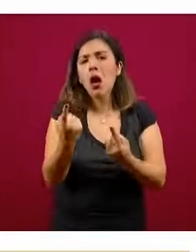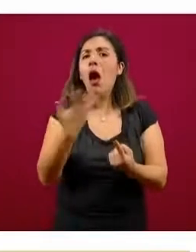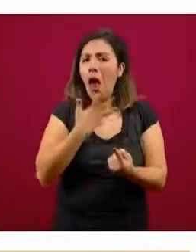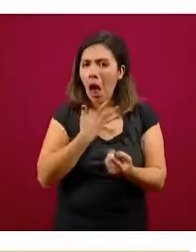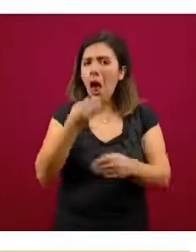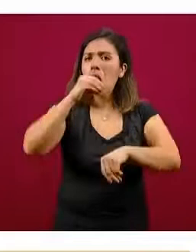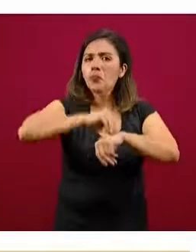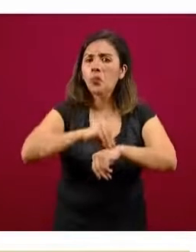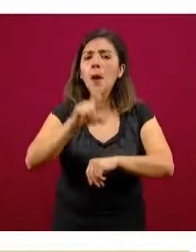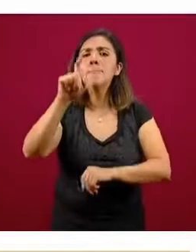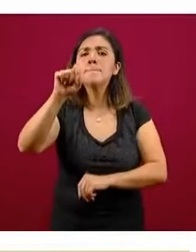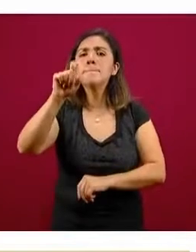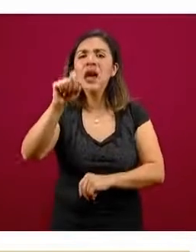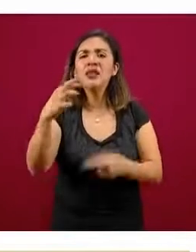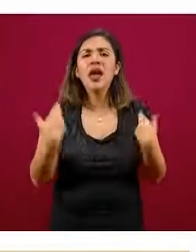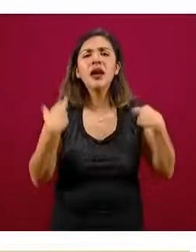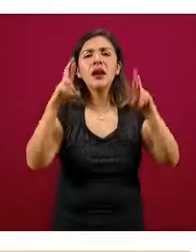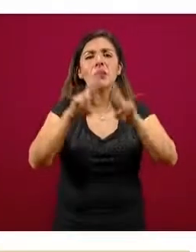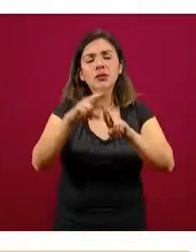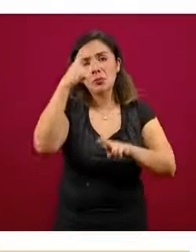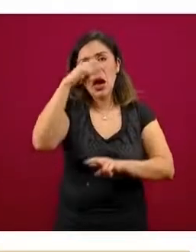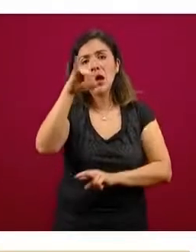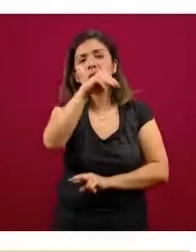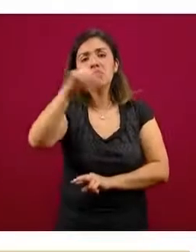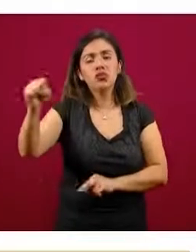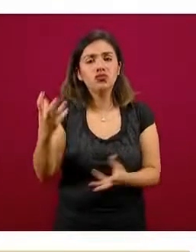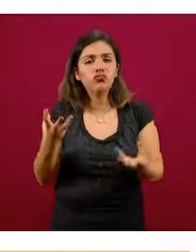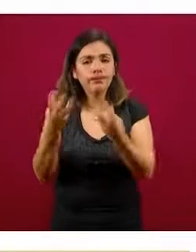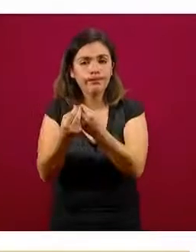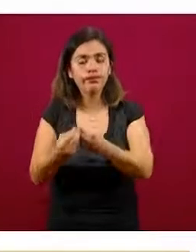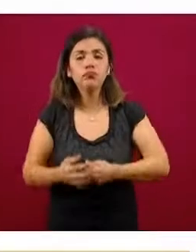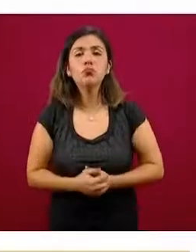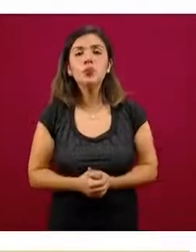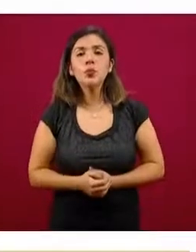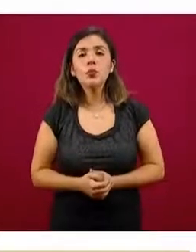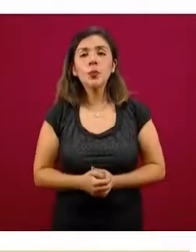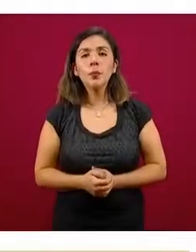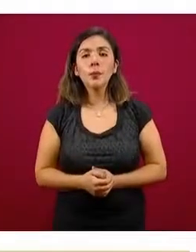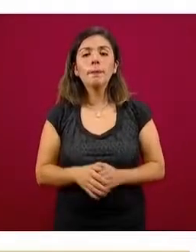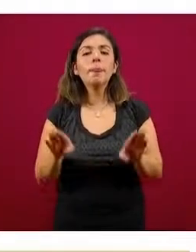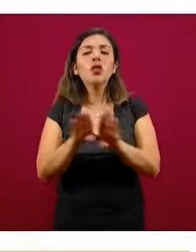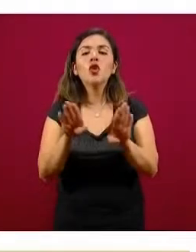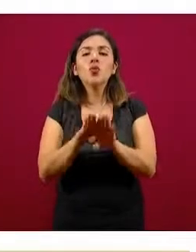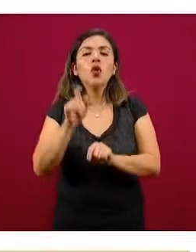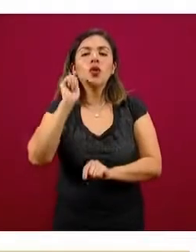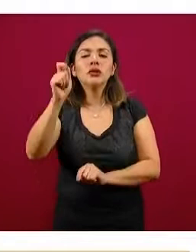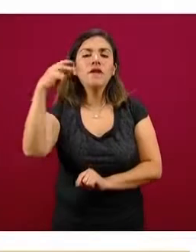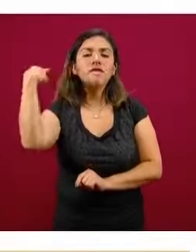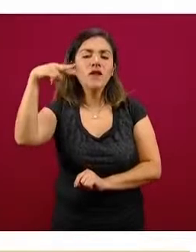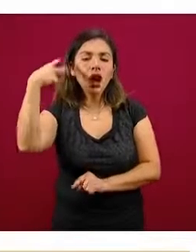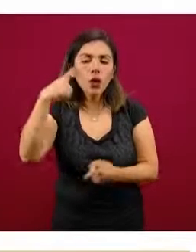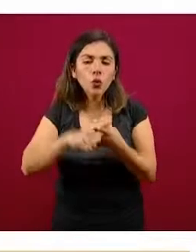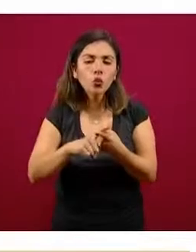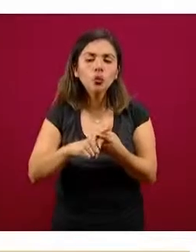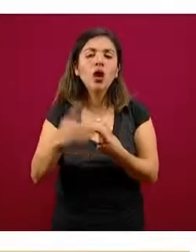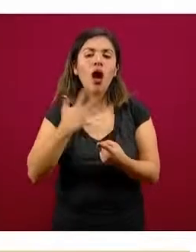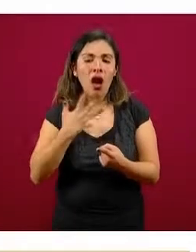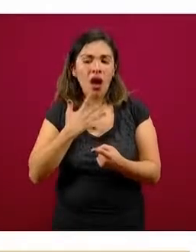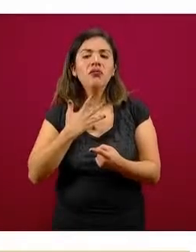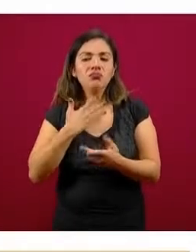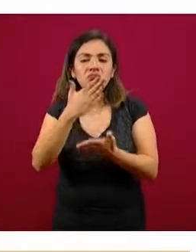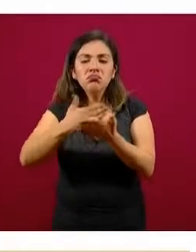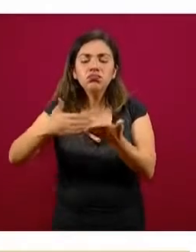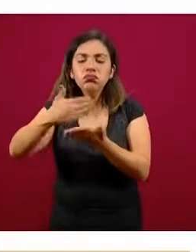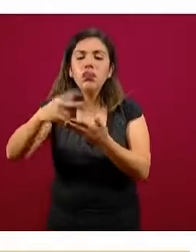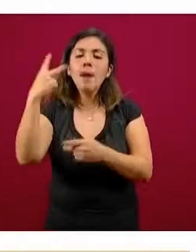presentes en 20 representaciones del Instituto Mexicano del Seguro Social. Es el caso de Veracruz, que lo tenemos dividido